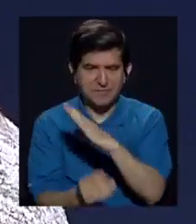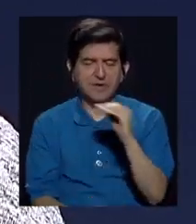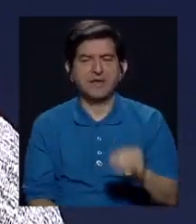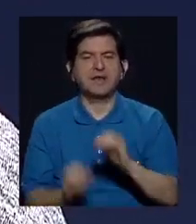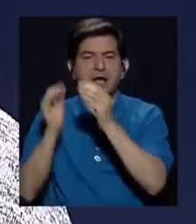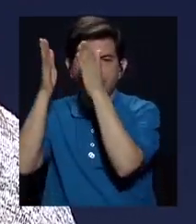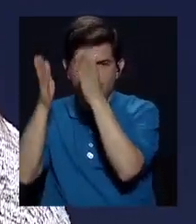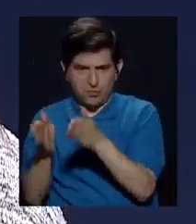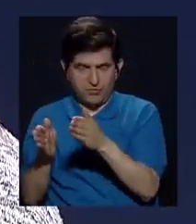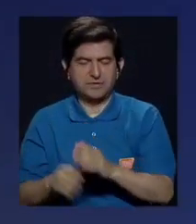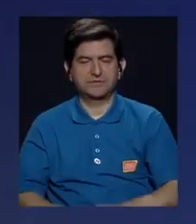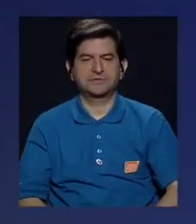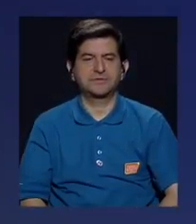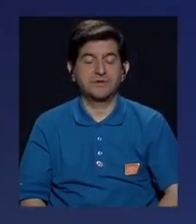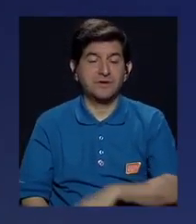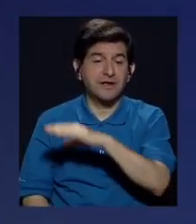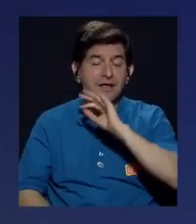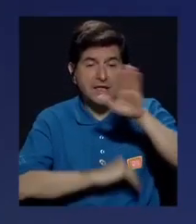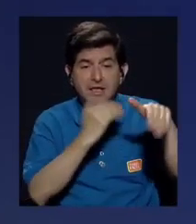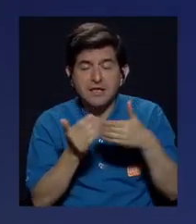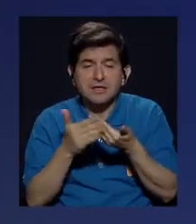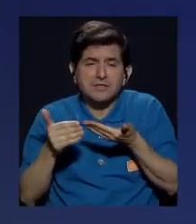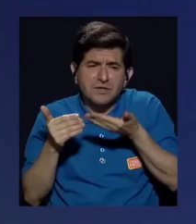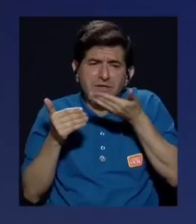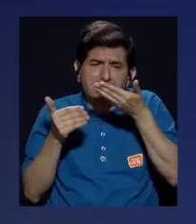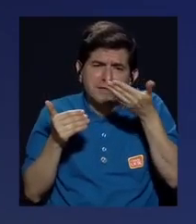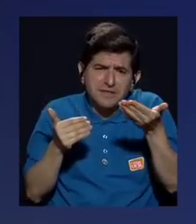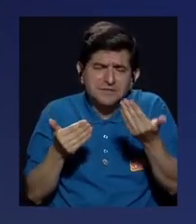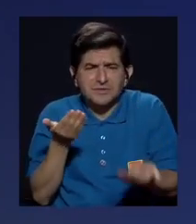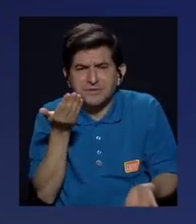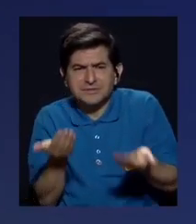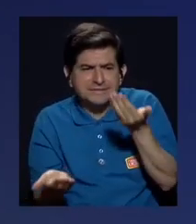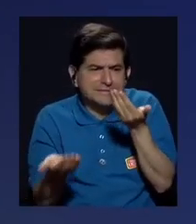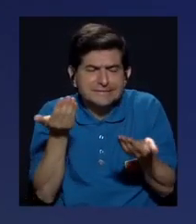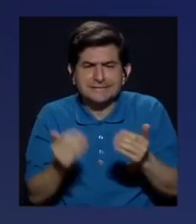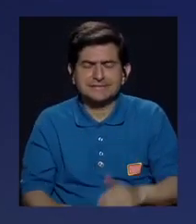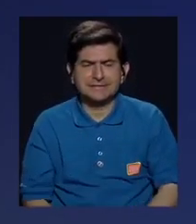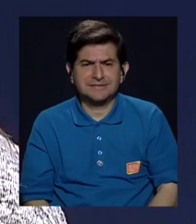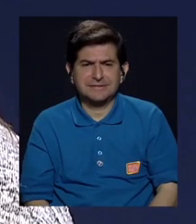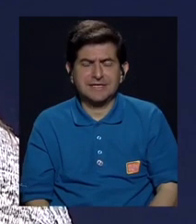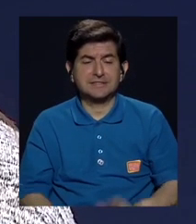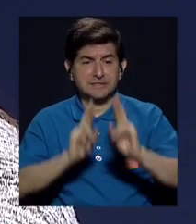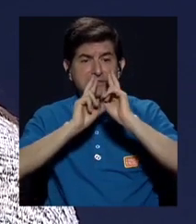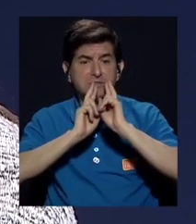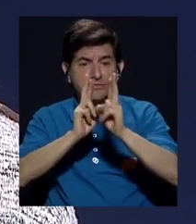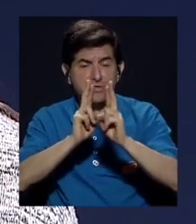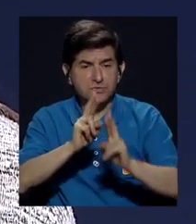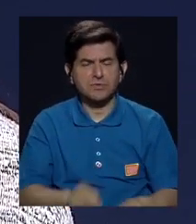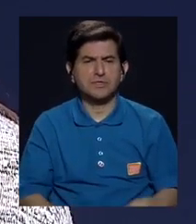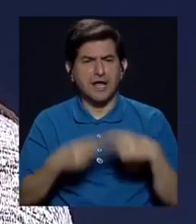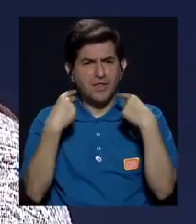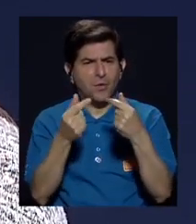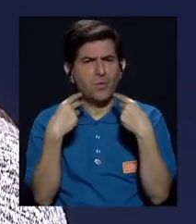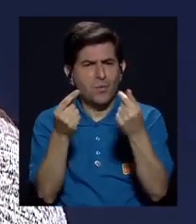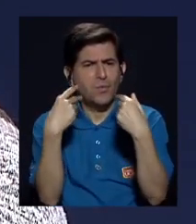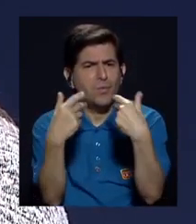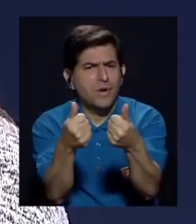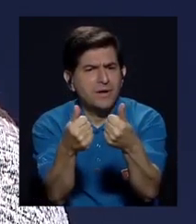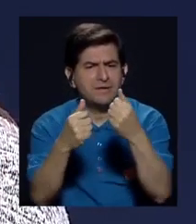mi profesor, y todas estas cosas, como que el resultado se vio muy rápido.